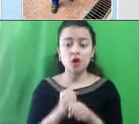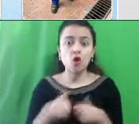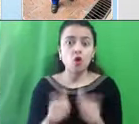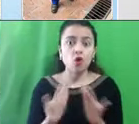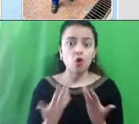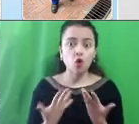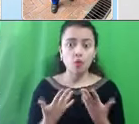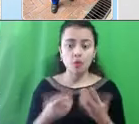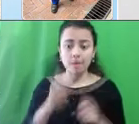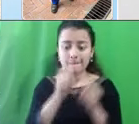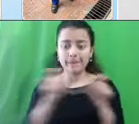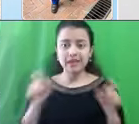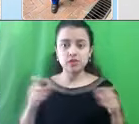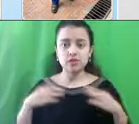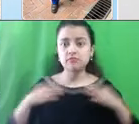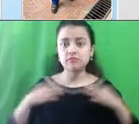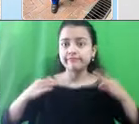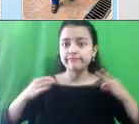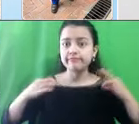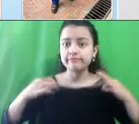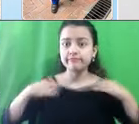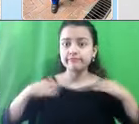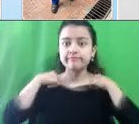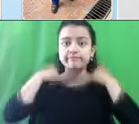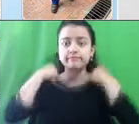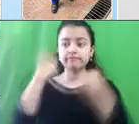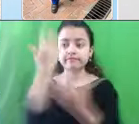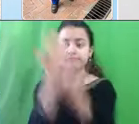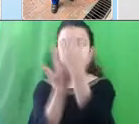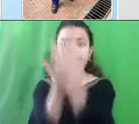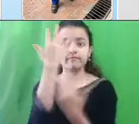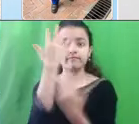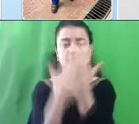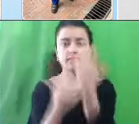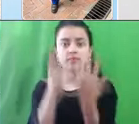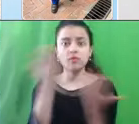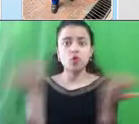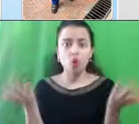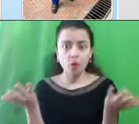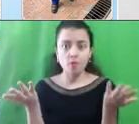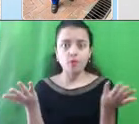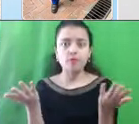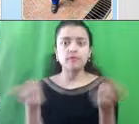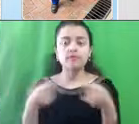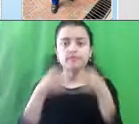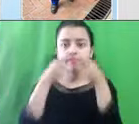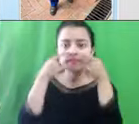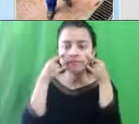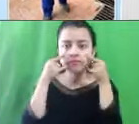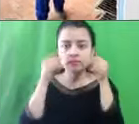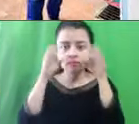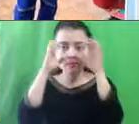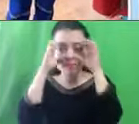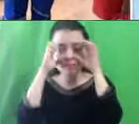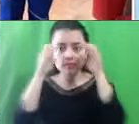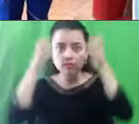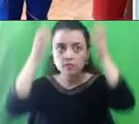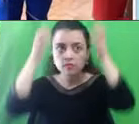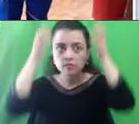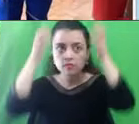trabajo, garantizando elementos de protección, garantizando adecuación de nuestras instalaciones,